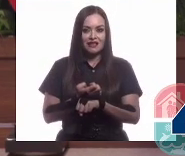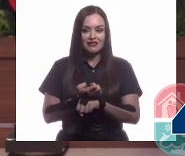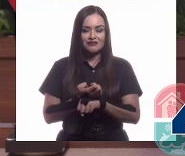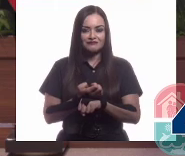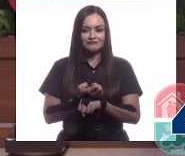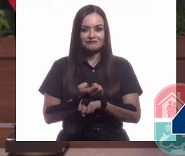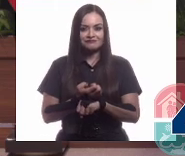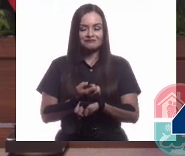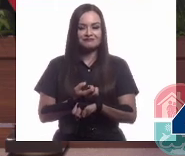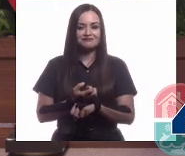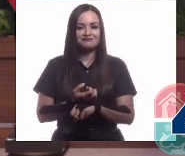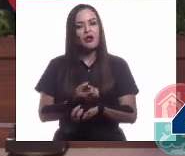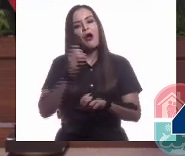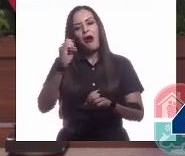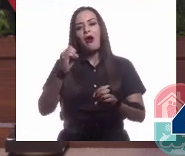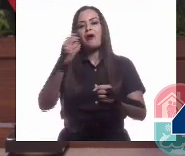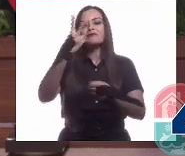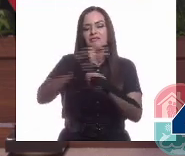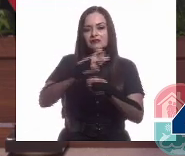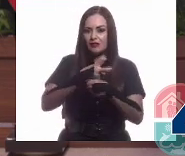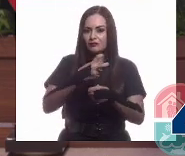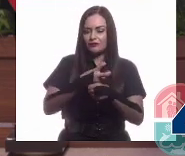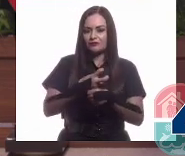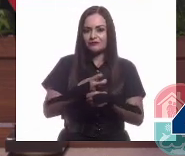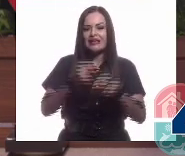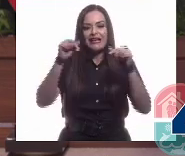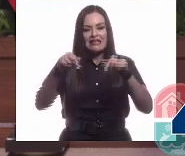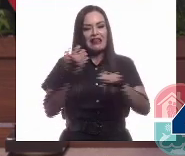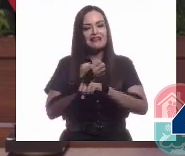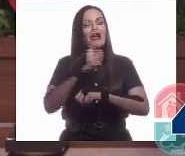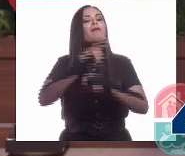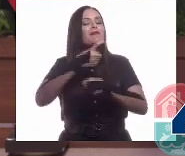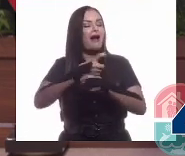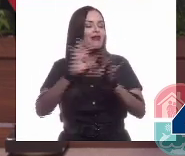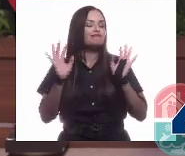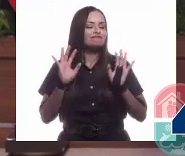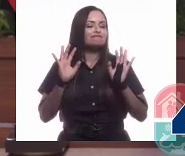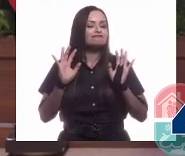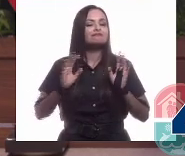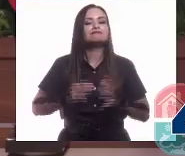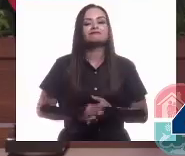nos va, fuimos el segundo. Pero fuimos el primero, Pancho.